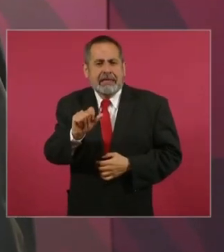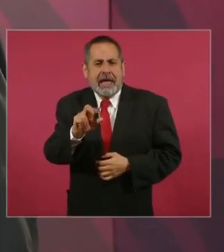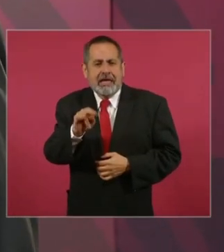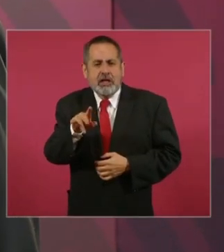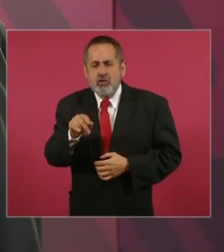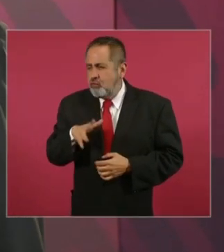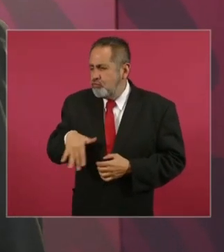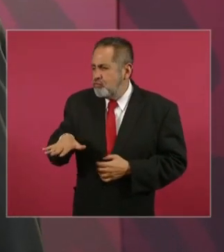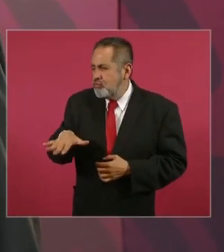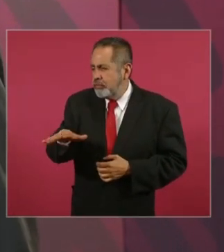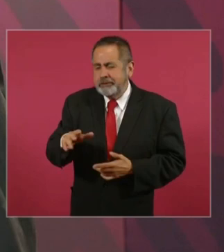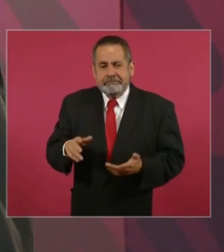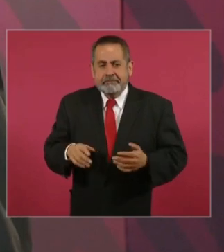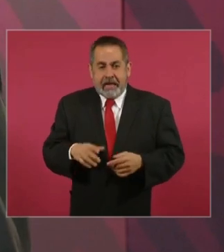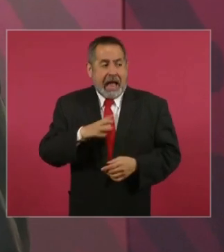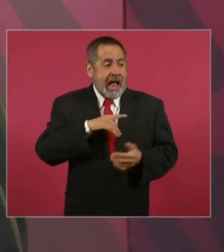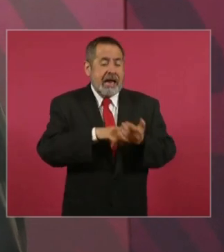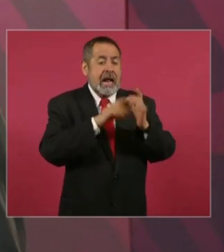Hay hasta un corrido